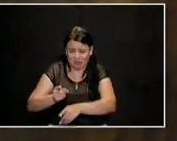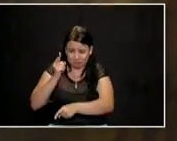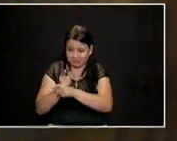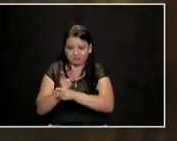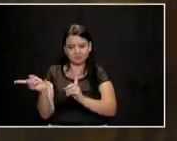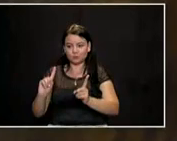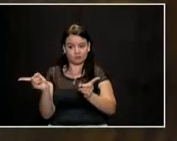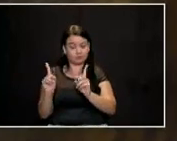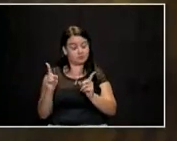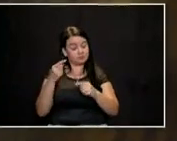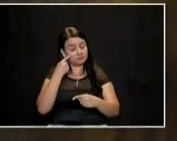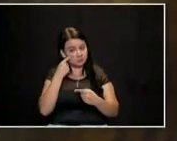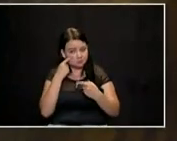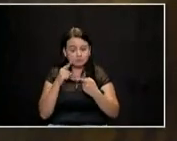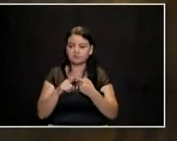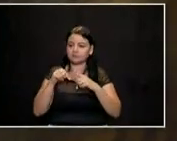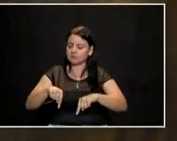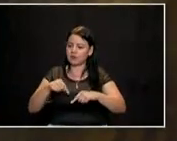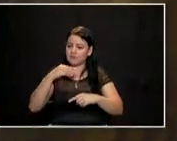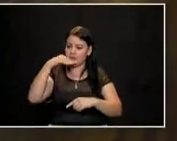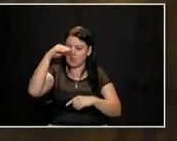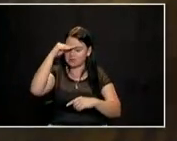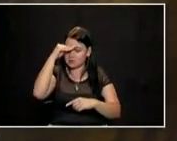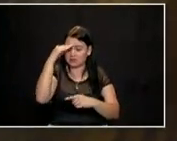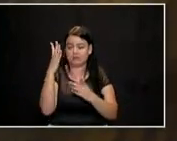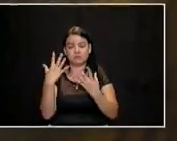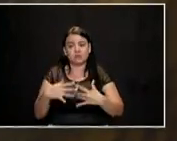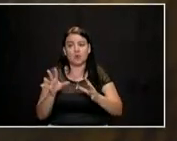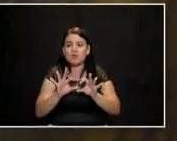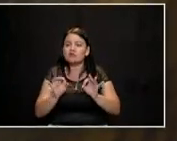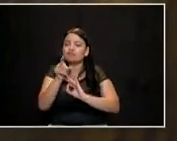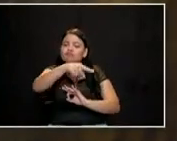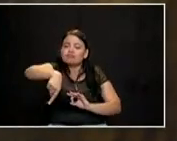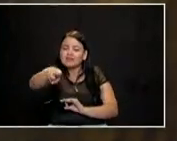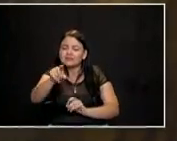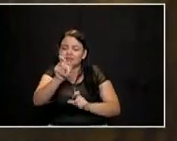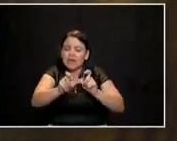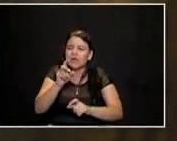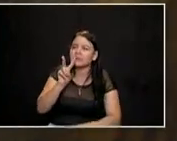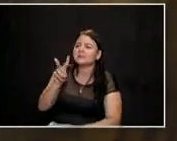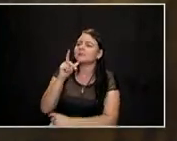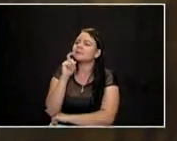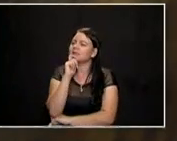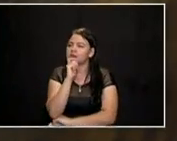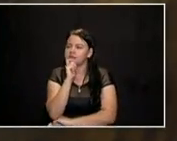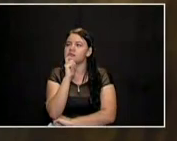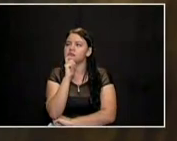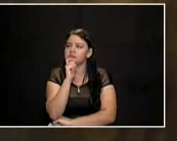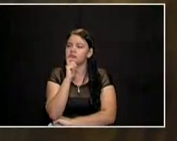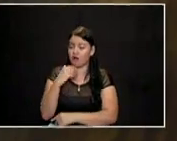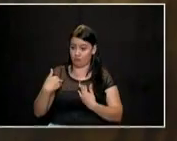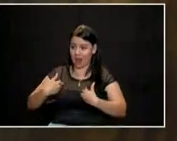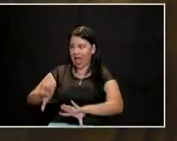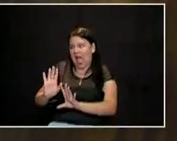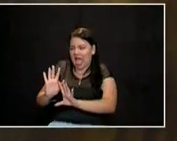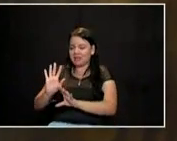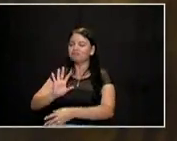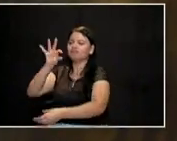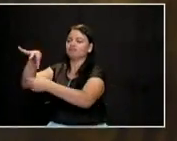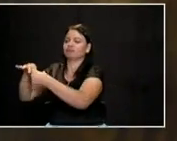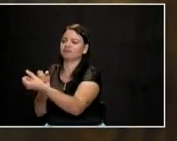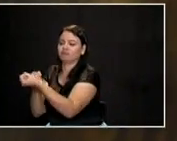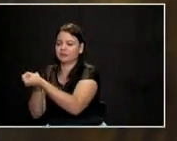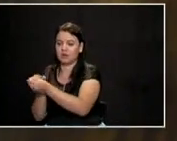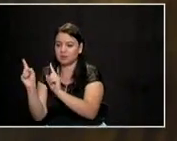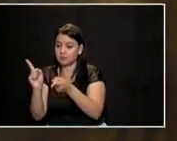de verdad. Estén atentos, miren lo que cada uno dice, lo que cada uno propone. Miren, no vote por inexpertos y menos